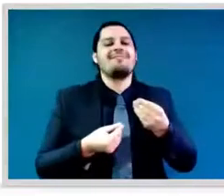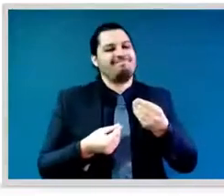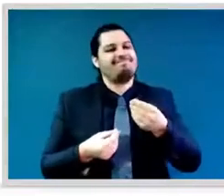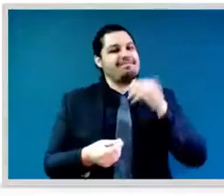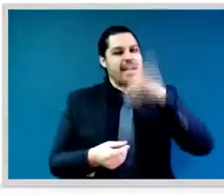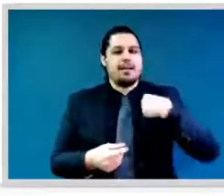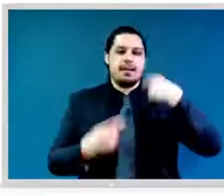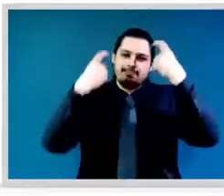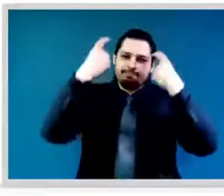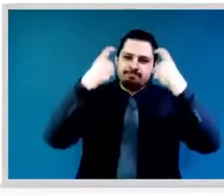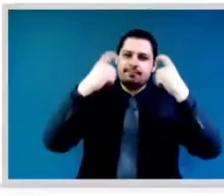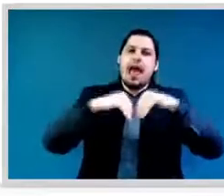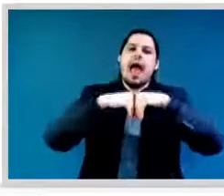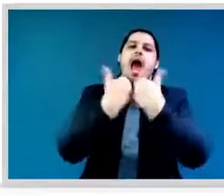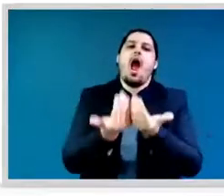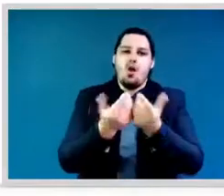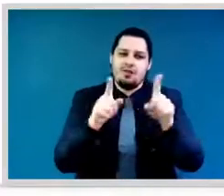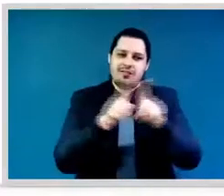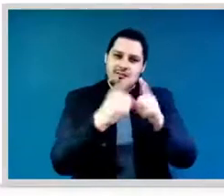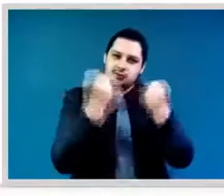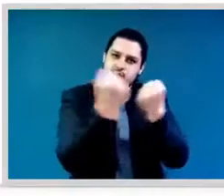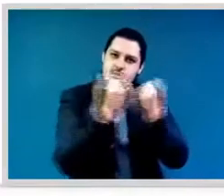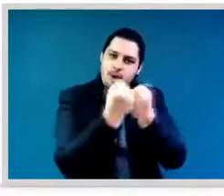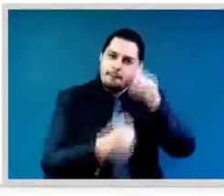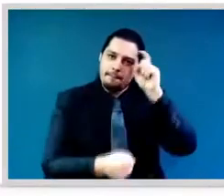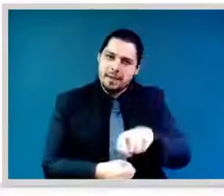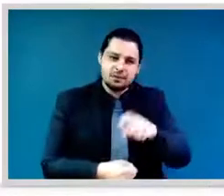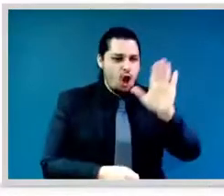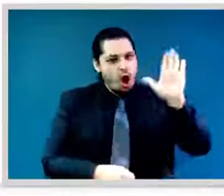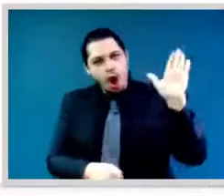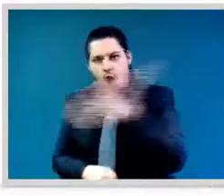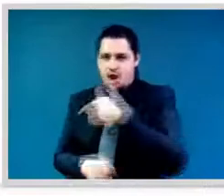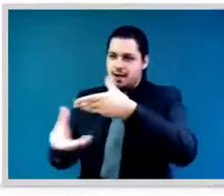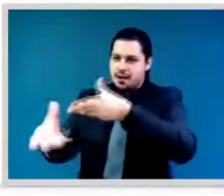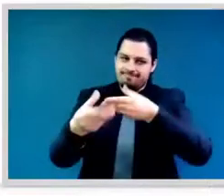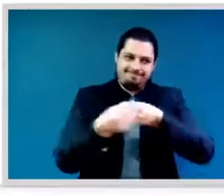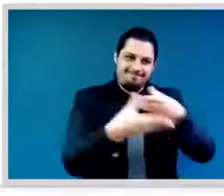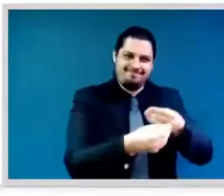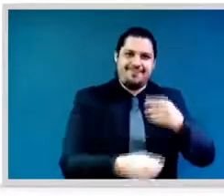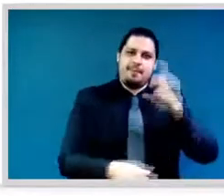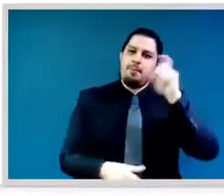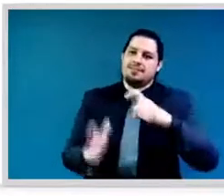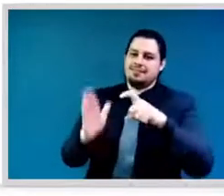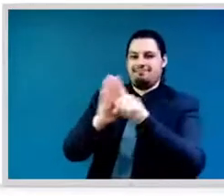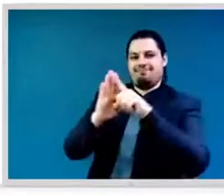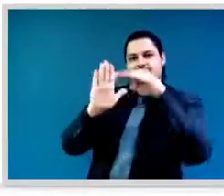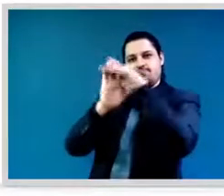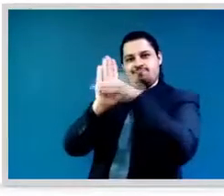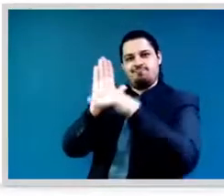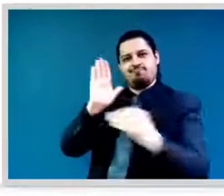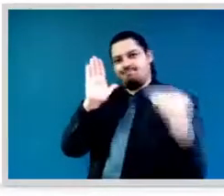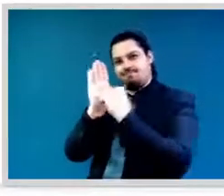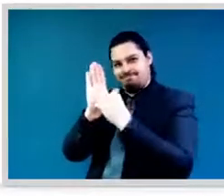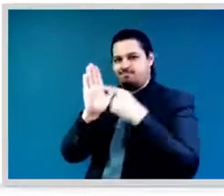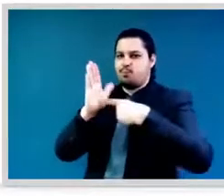pública, pero también tiene que pasar por la parte económica. Creo que la salvación